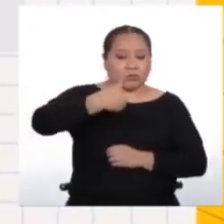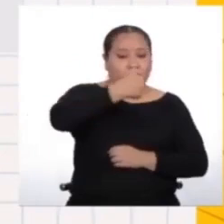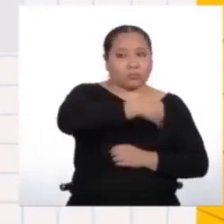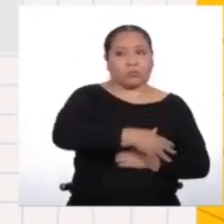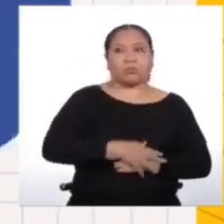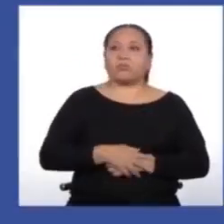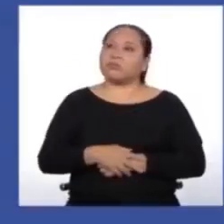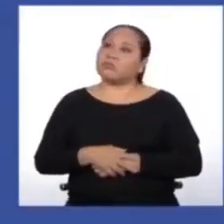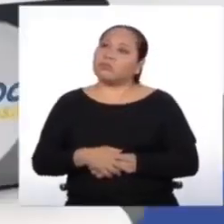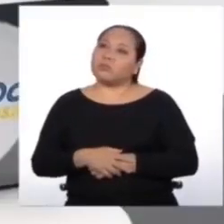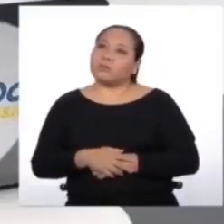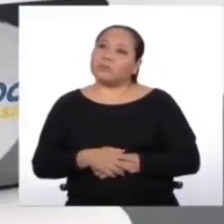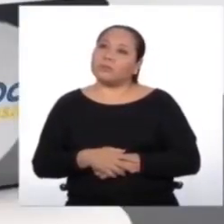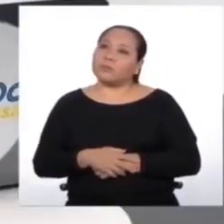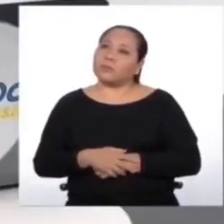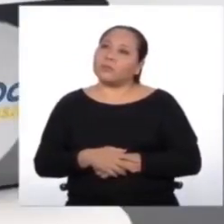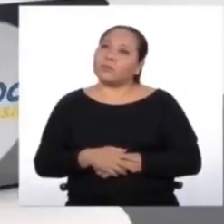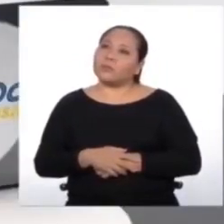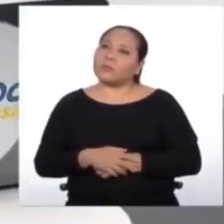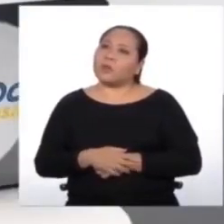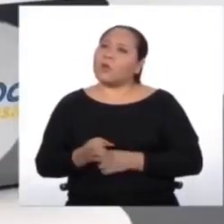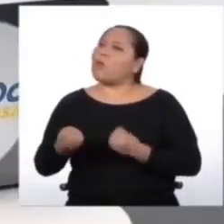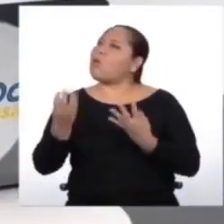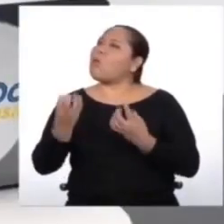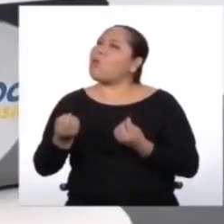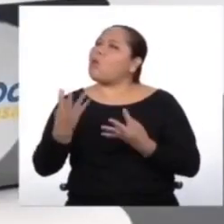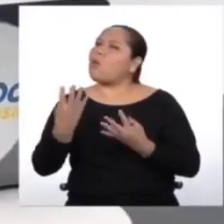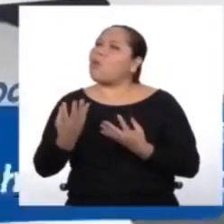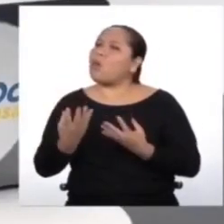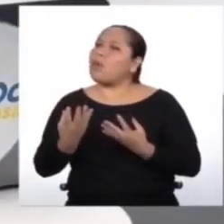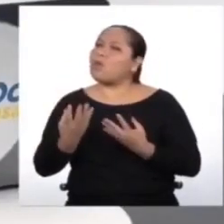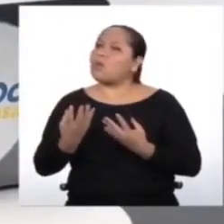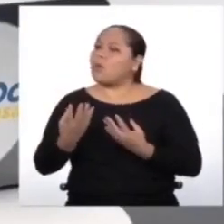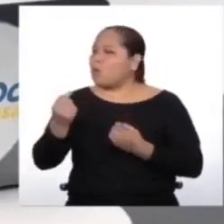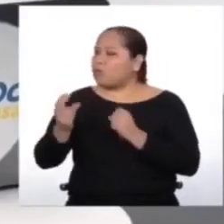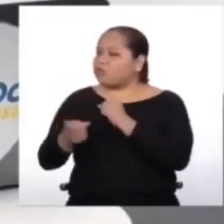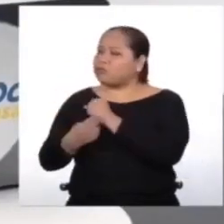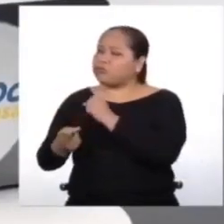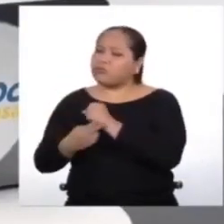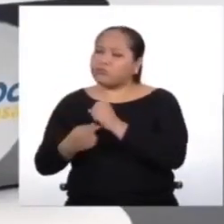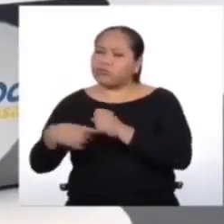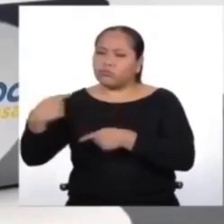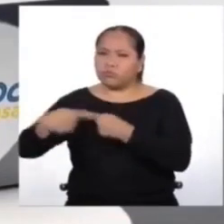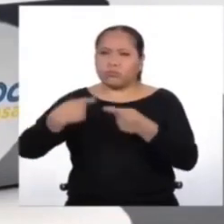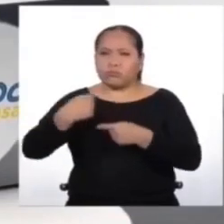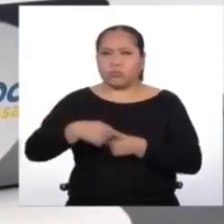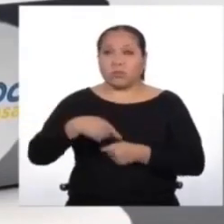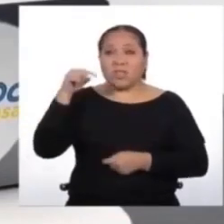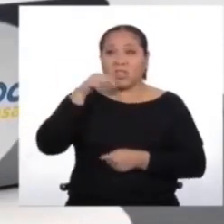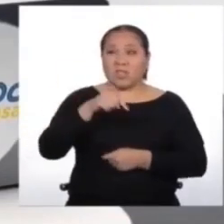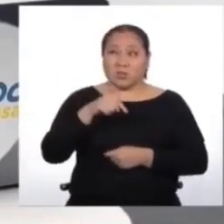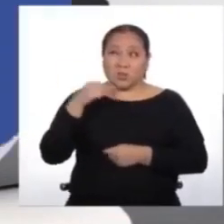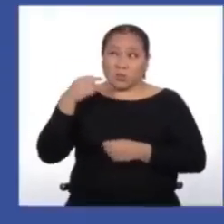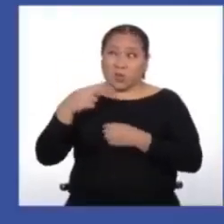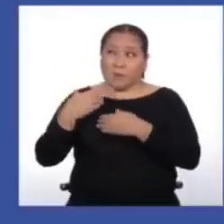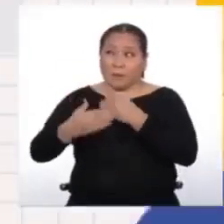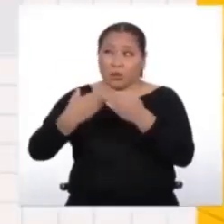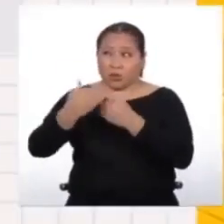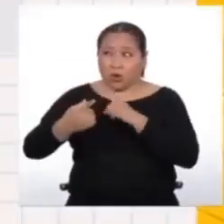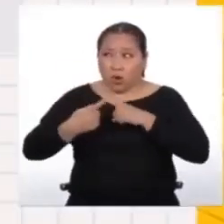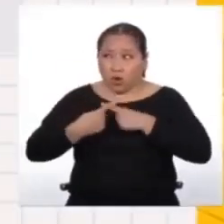¿Cuánto estaría ahorrando diariamente? Y una última, esta que le digo es una progresión geométrica.